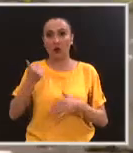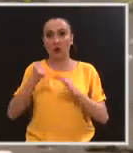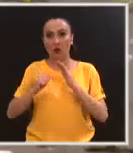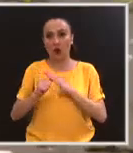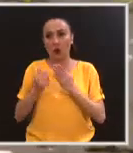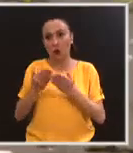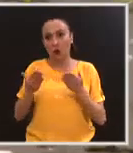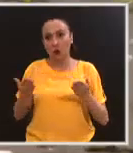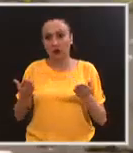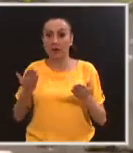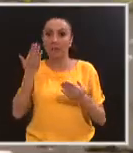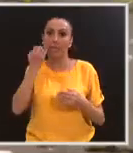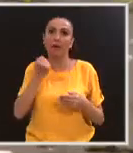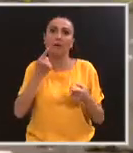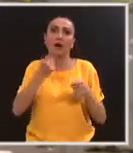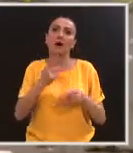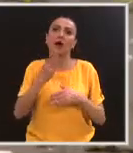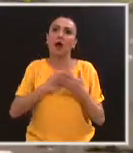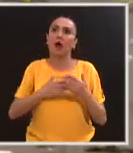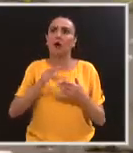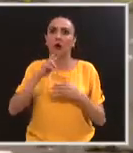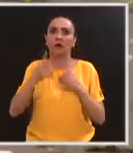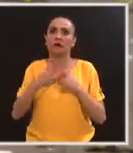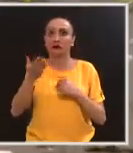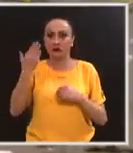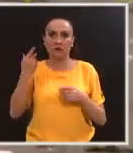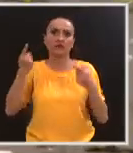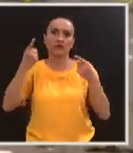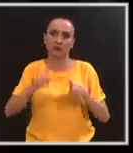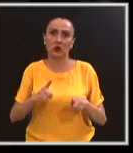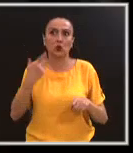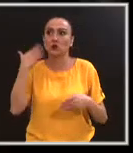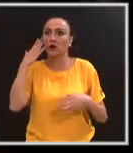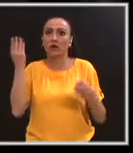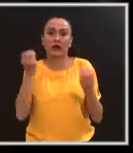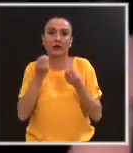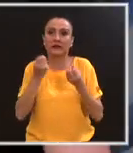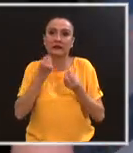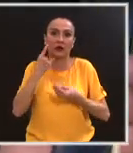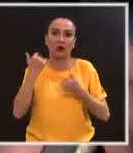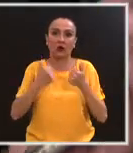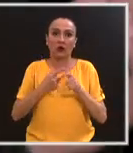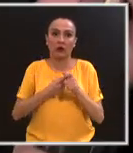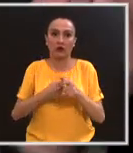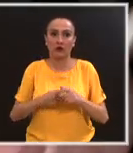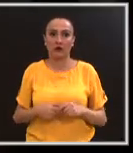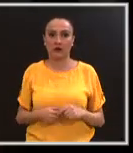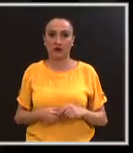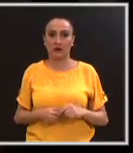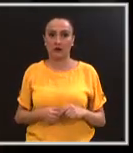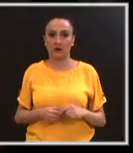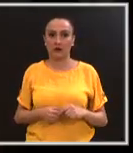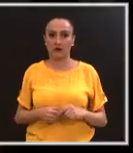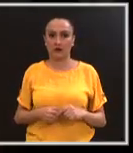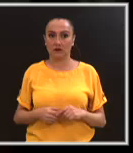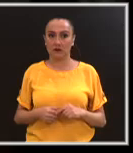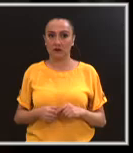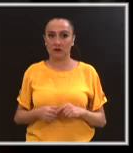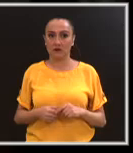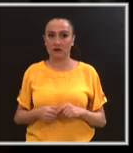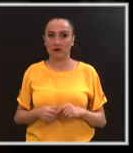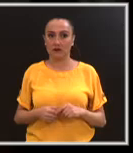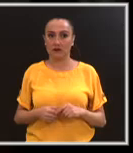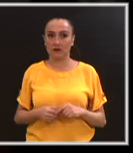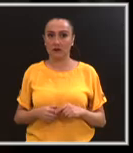chitos que en vez pasada los agarró previso subir todo lo que se pueda hast uno pueda ya